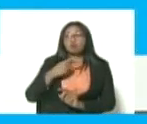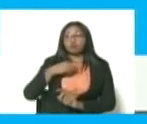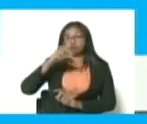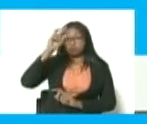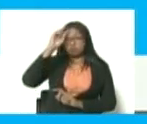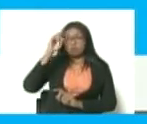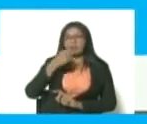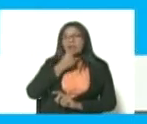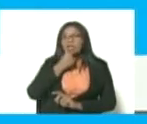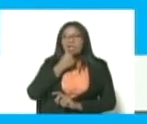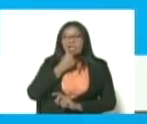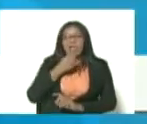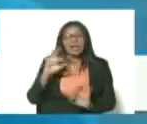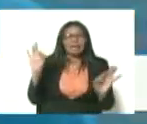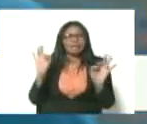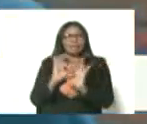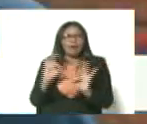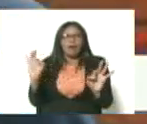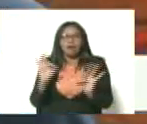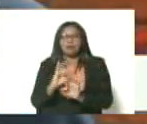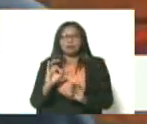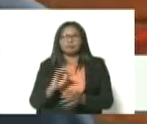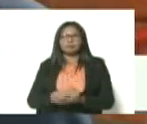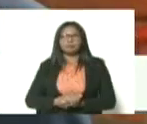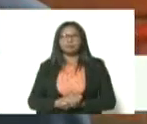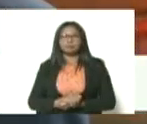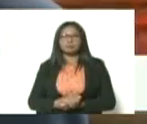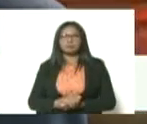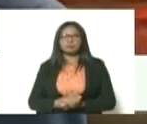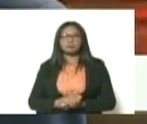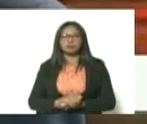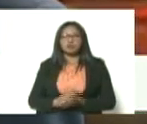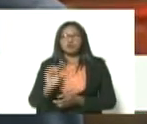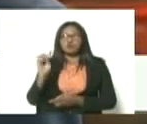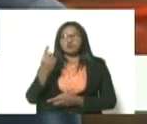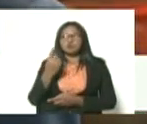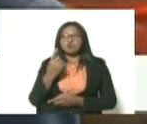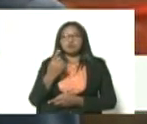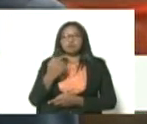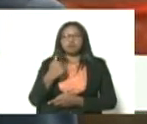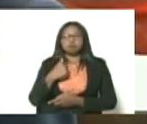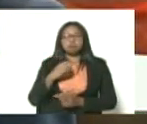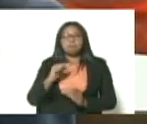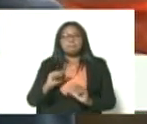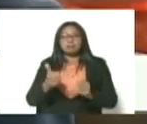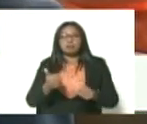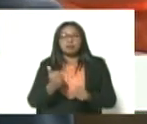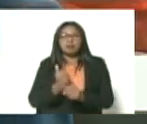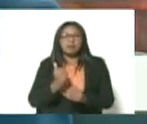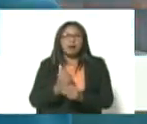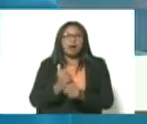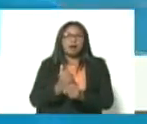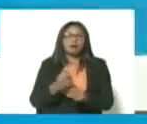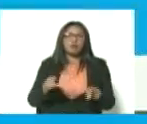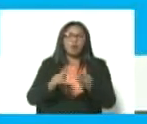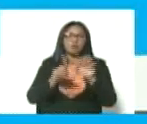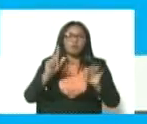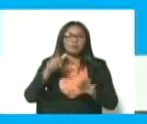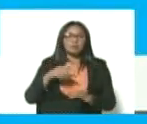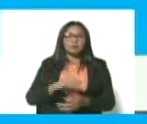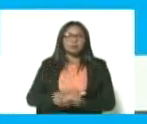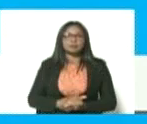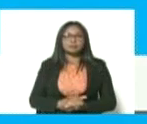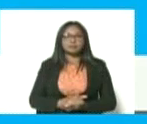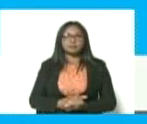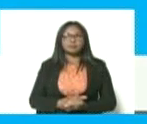¿oíste? No saben hablar ni inglés. Lo único que comenzaron a trabajar como agentes de la